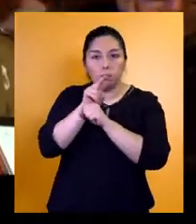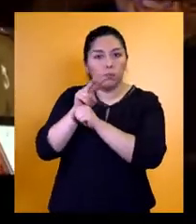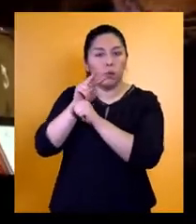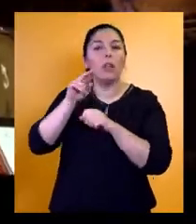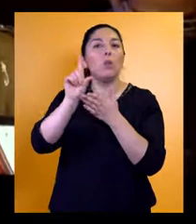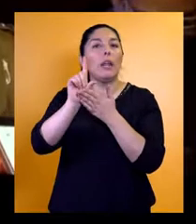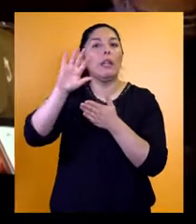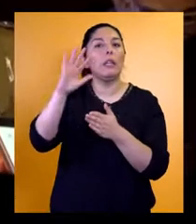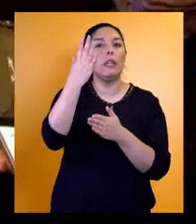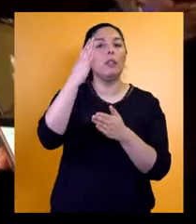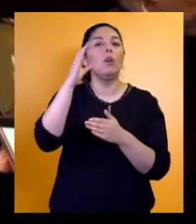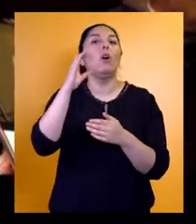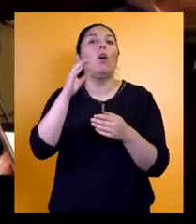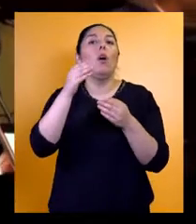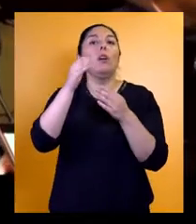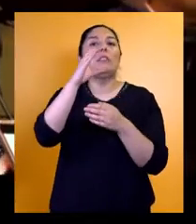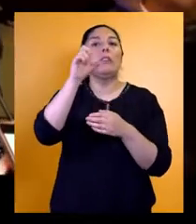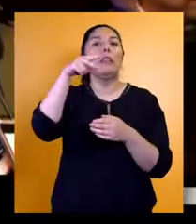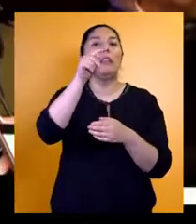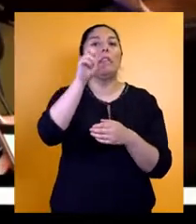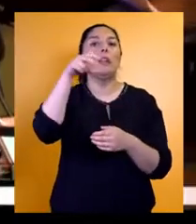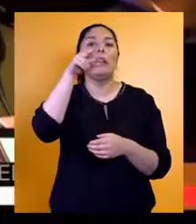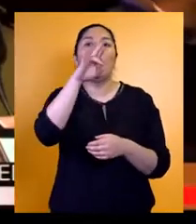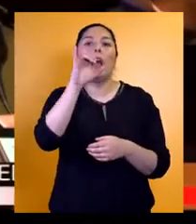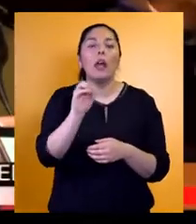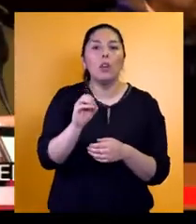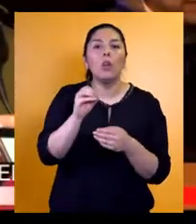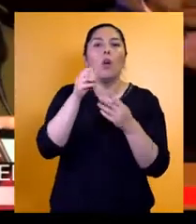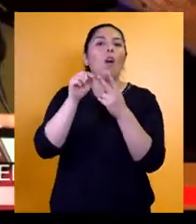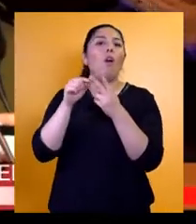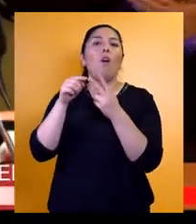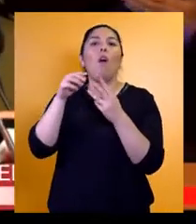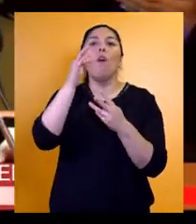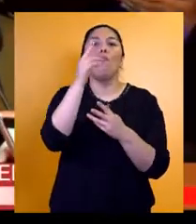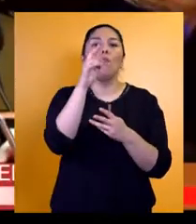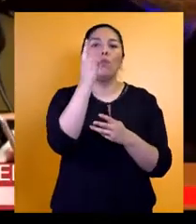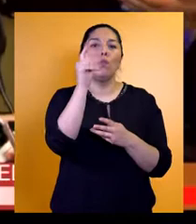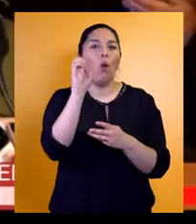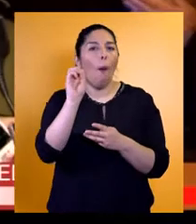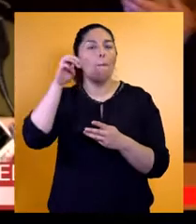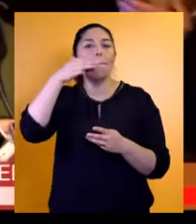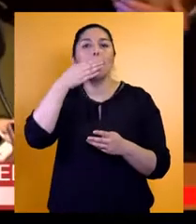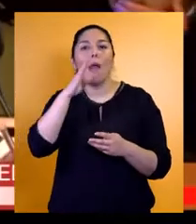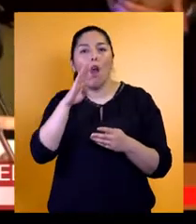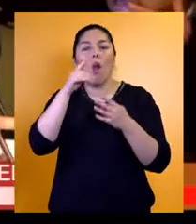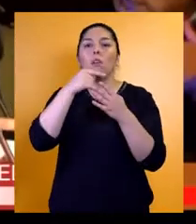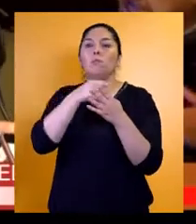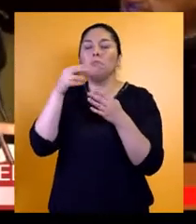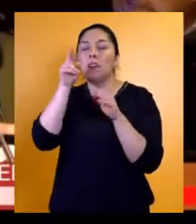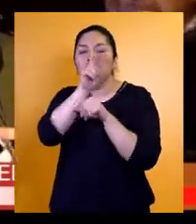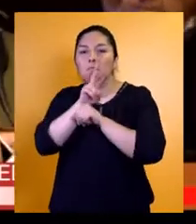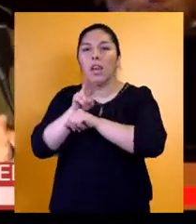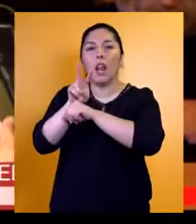Quinto Centenario, la población Carlos Condel, el campamento de Un Futuro Mejor, entre otros lugares que se recorrieron,